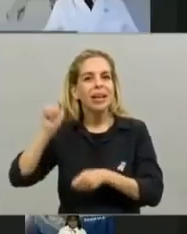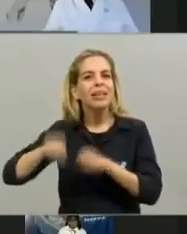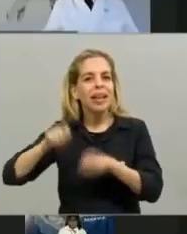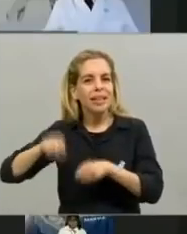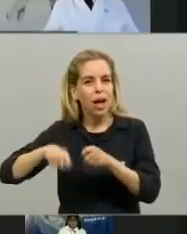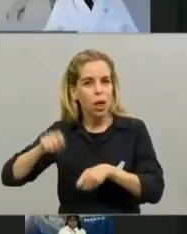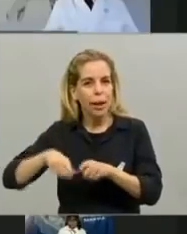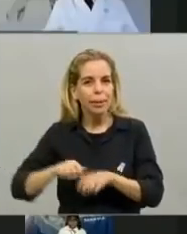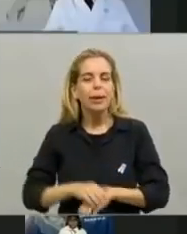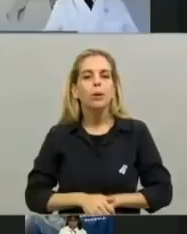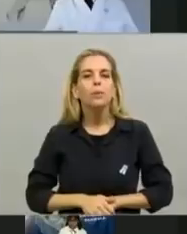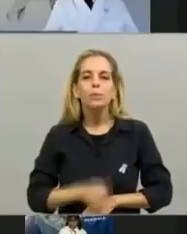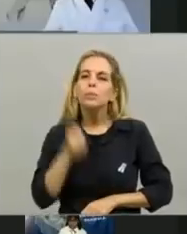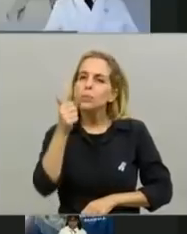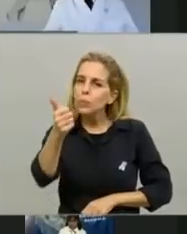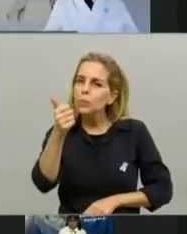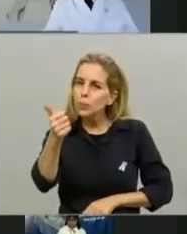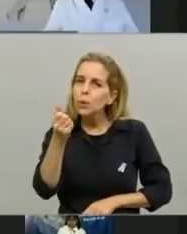Muy bien.